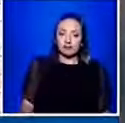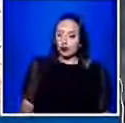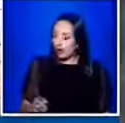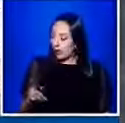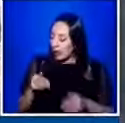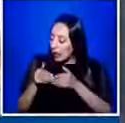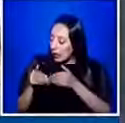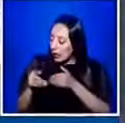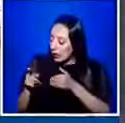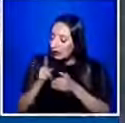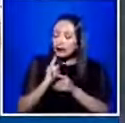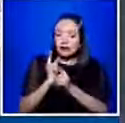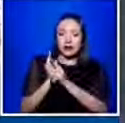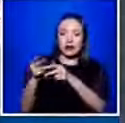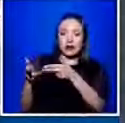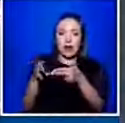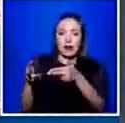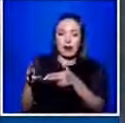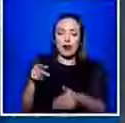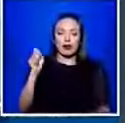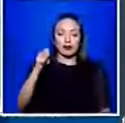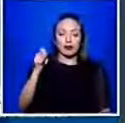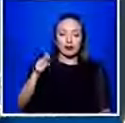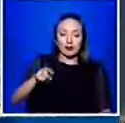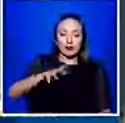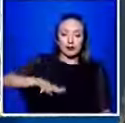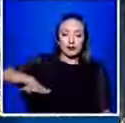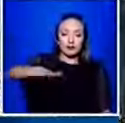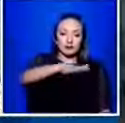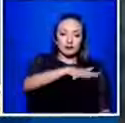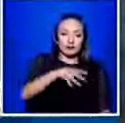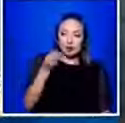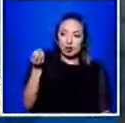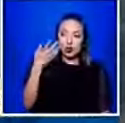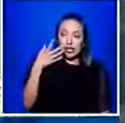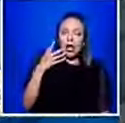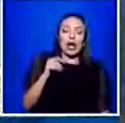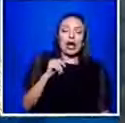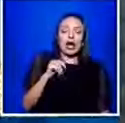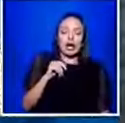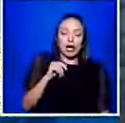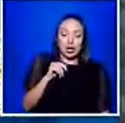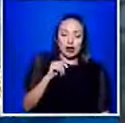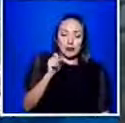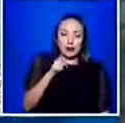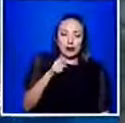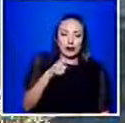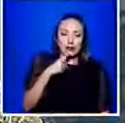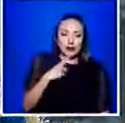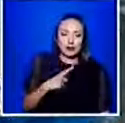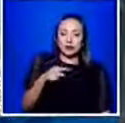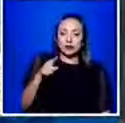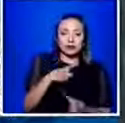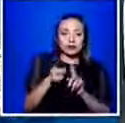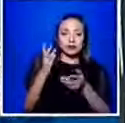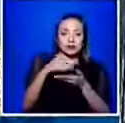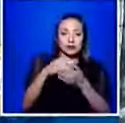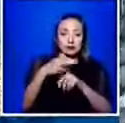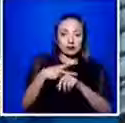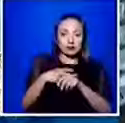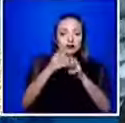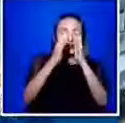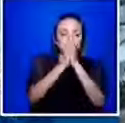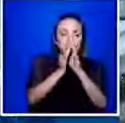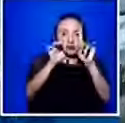metros de donde ocurrió la balacera, sí, aquí en el sector del Trébol. El vecino nos está recordando esta situación lamentable, pero reiteramos, por favor,